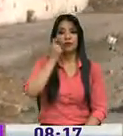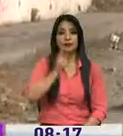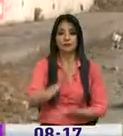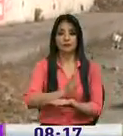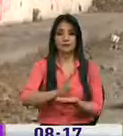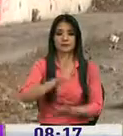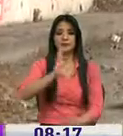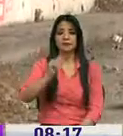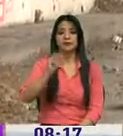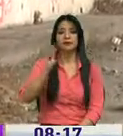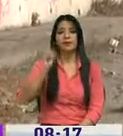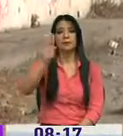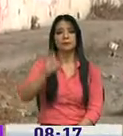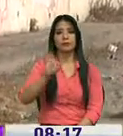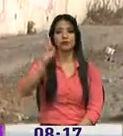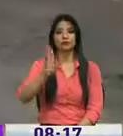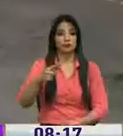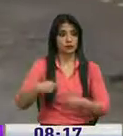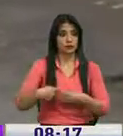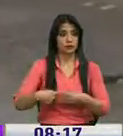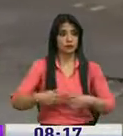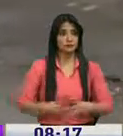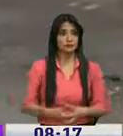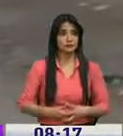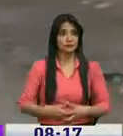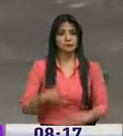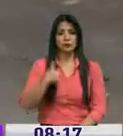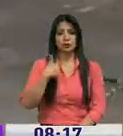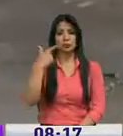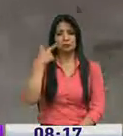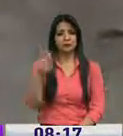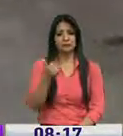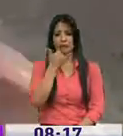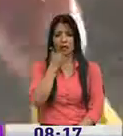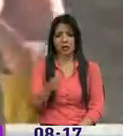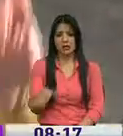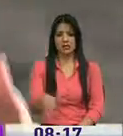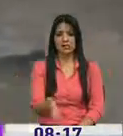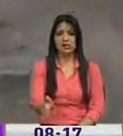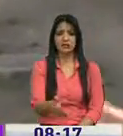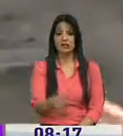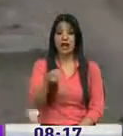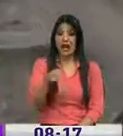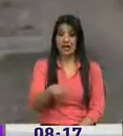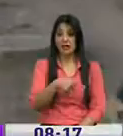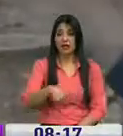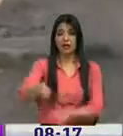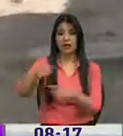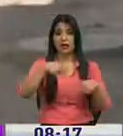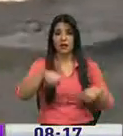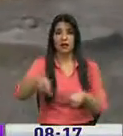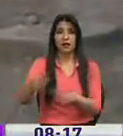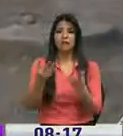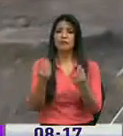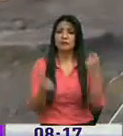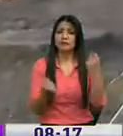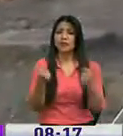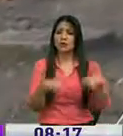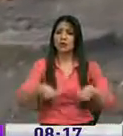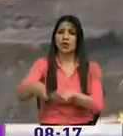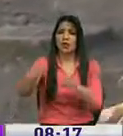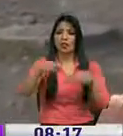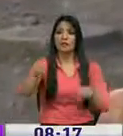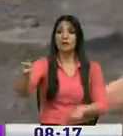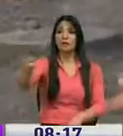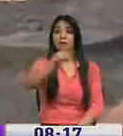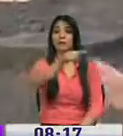Tambo del Inca, en el sur de Quito. Bueno, a mí me parece que esto está muy mal, ya que por aquí transita bastante vehículo y